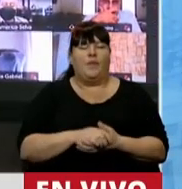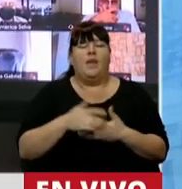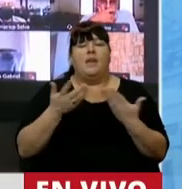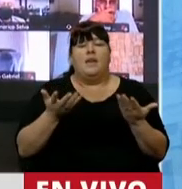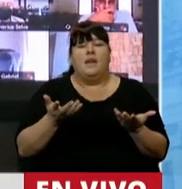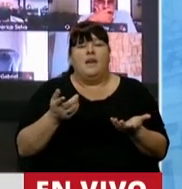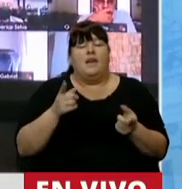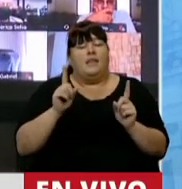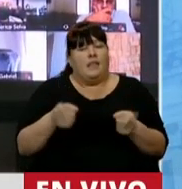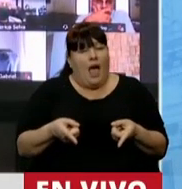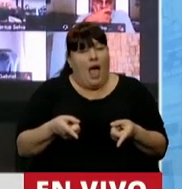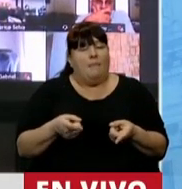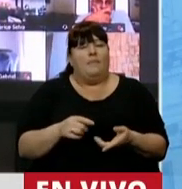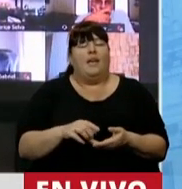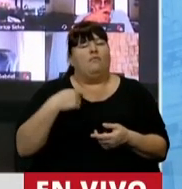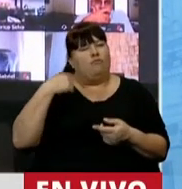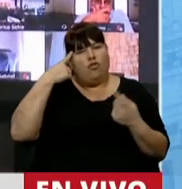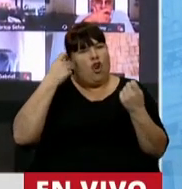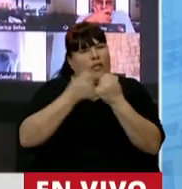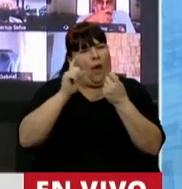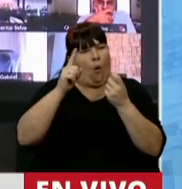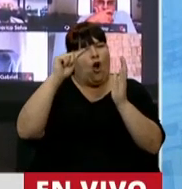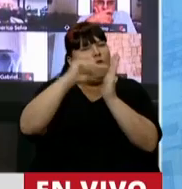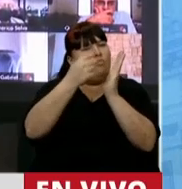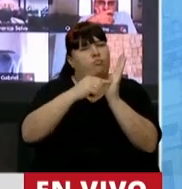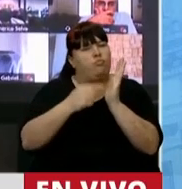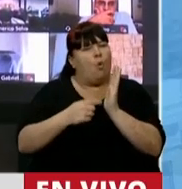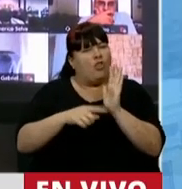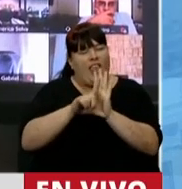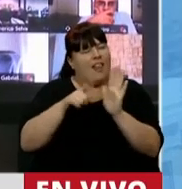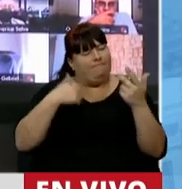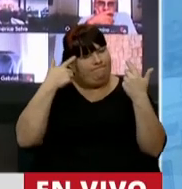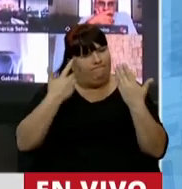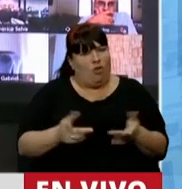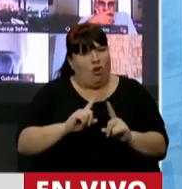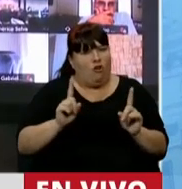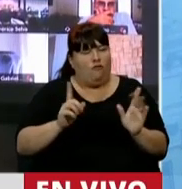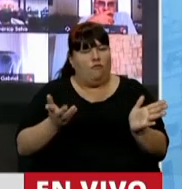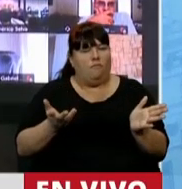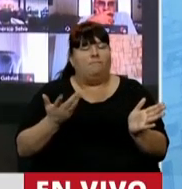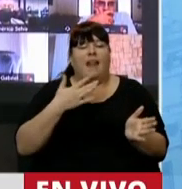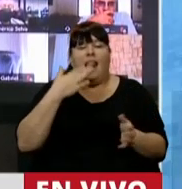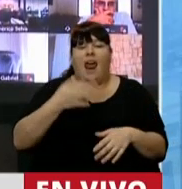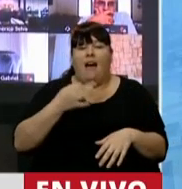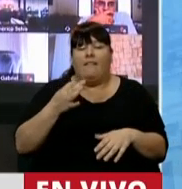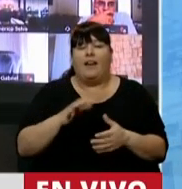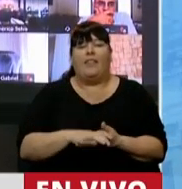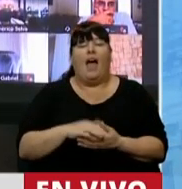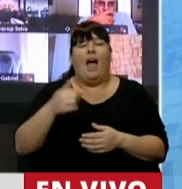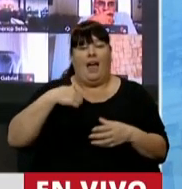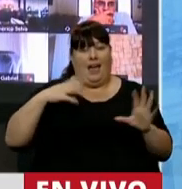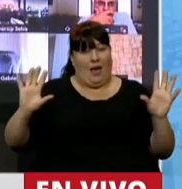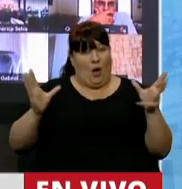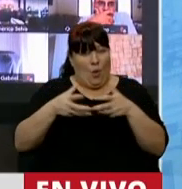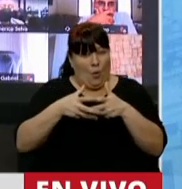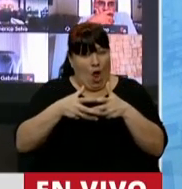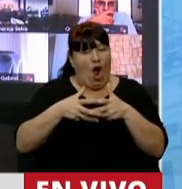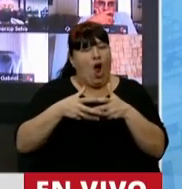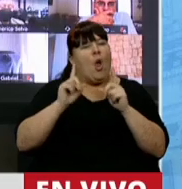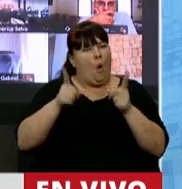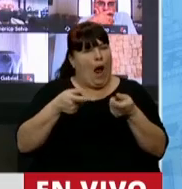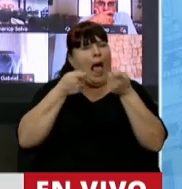Y además de no estar de acuerdo en muchos de los puntos de esta ley, la verdad que desde nuestro sector la